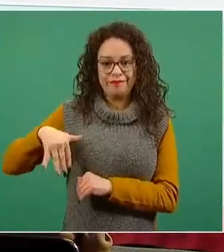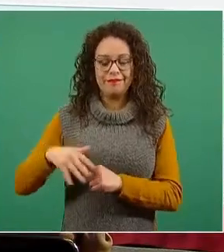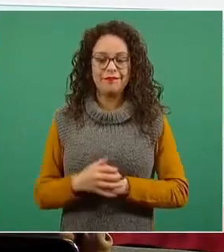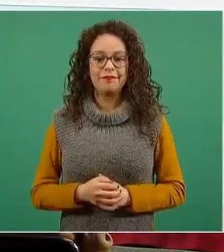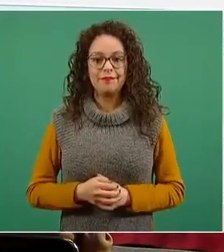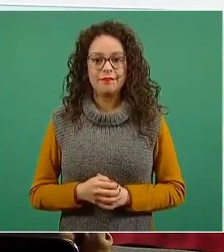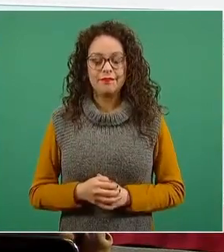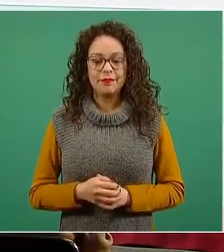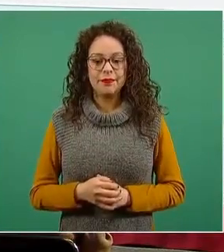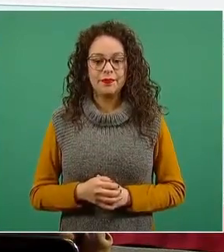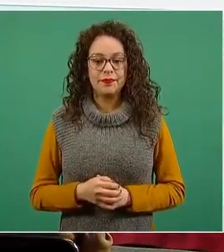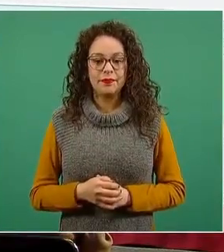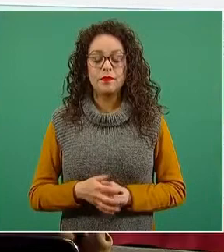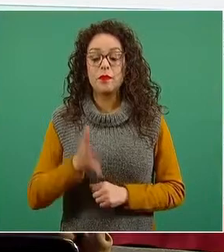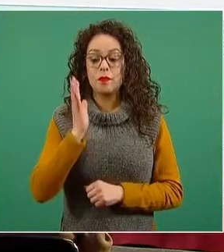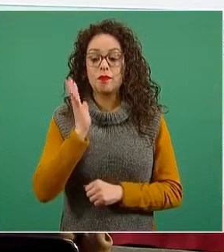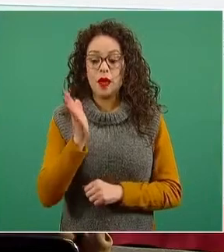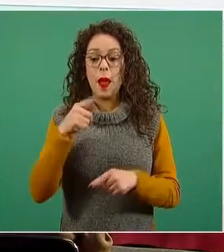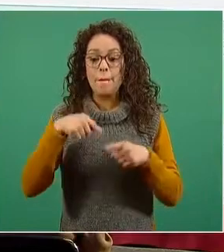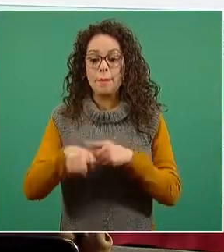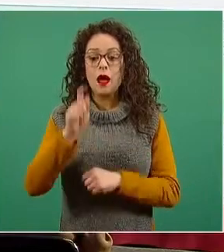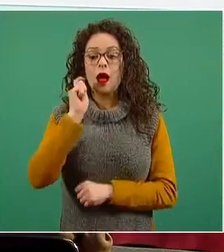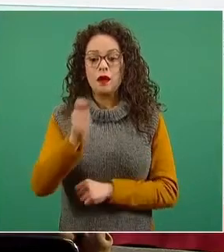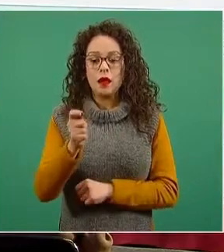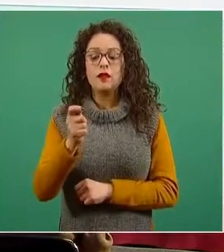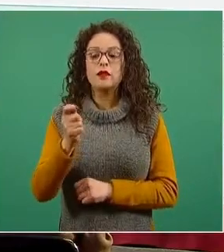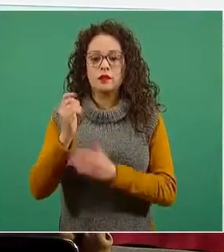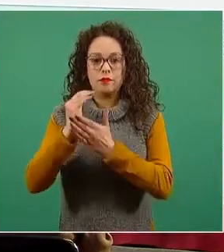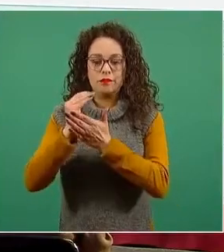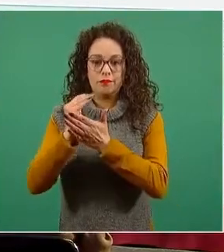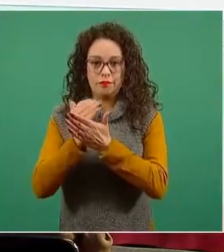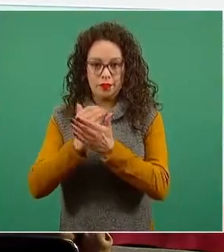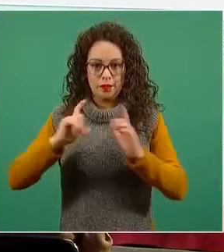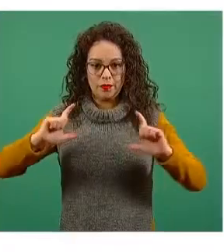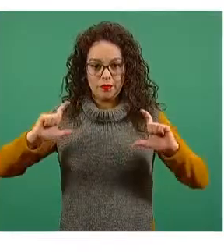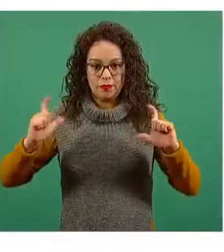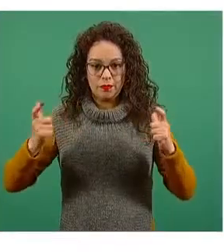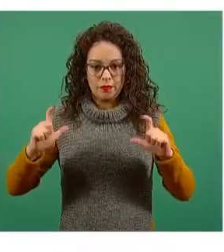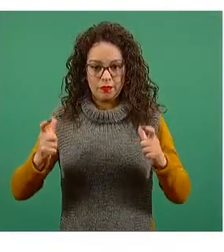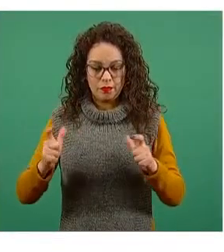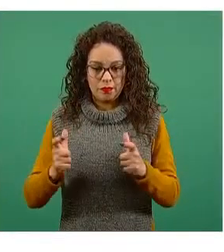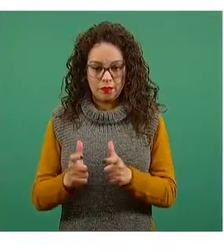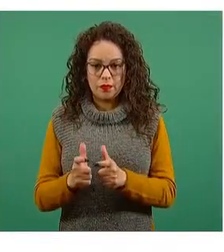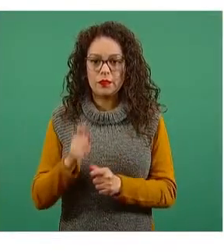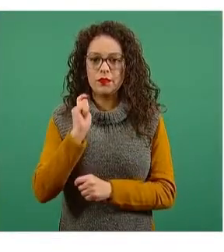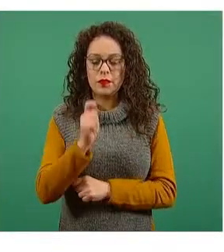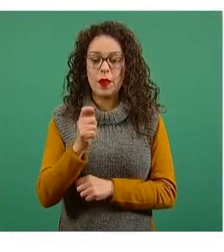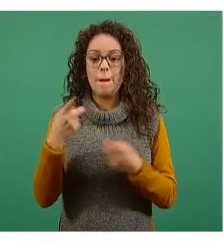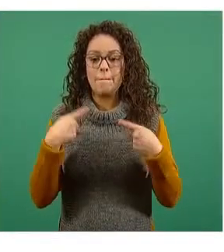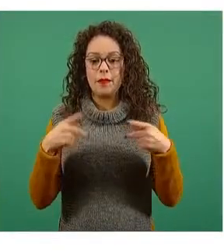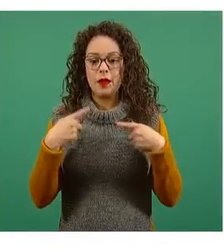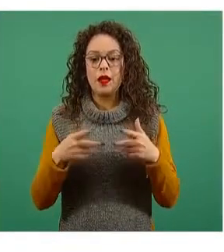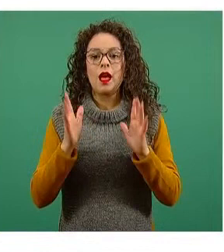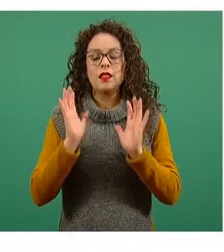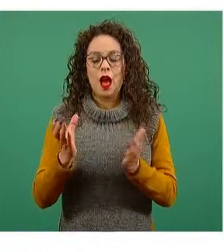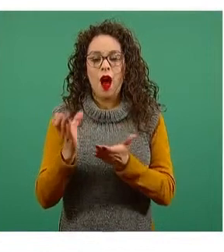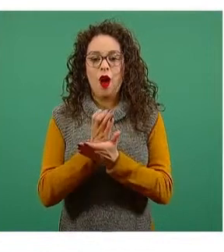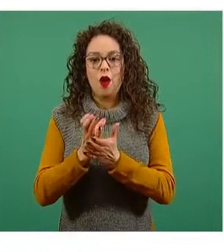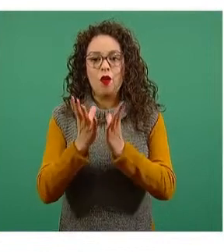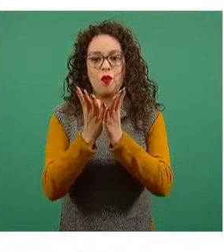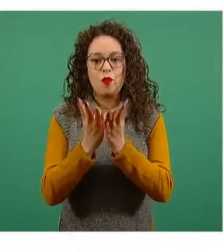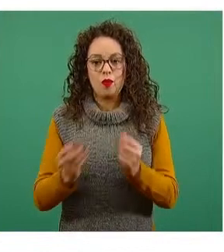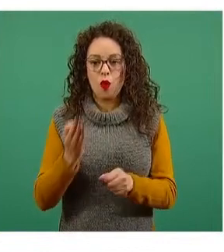una mejora, una reducción en la presencia de personas recuperadas, que hasta el momento se estima